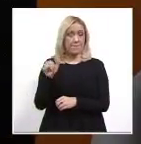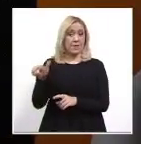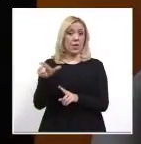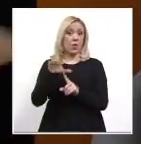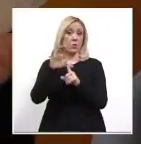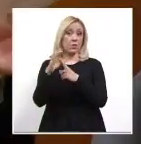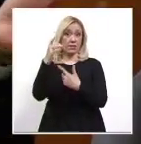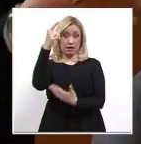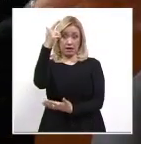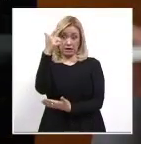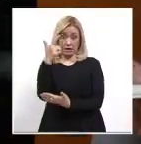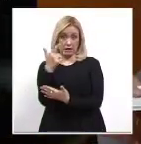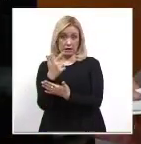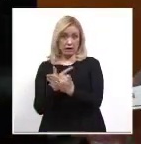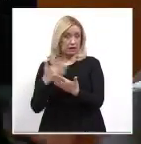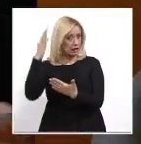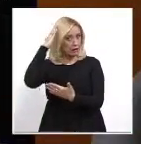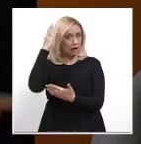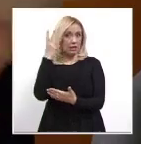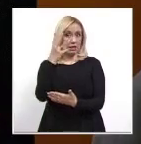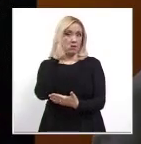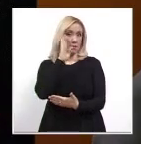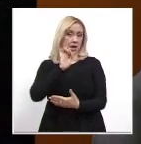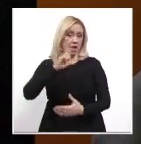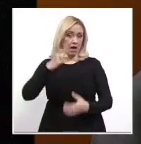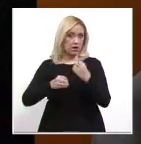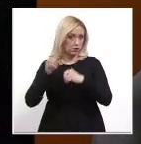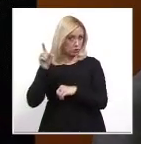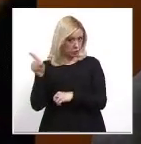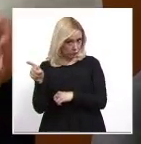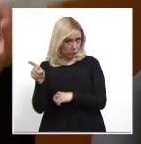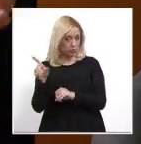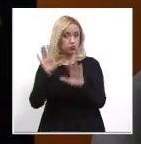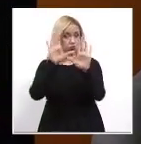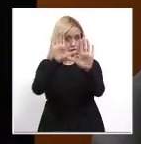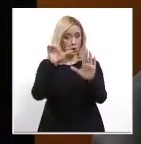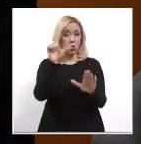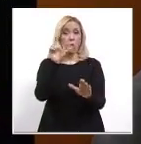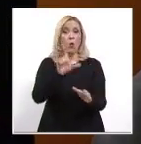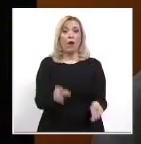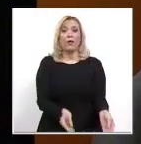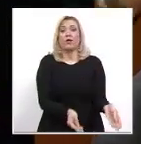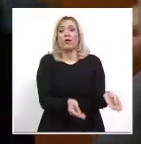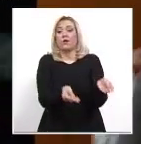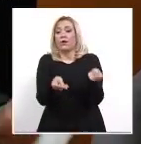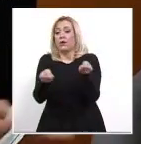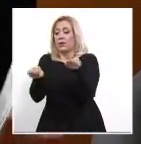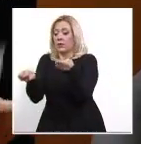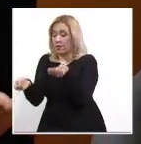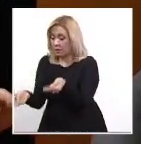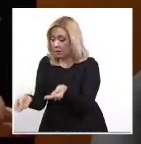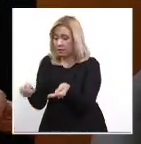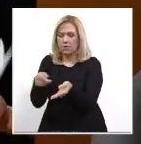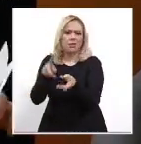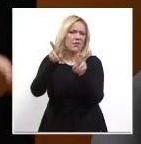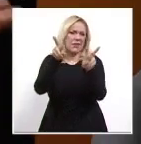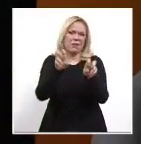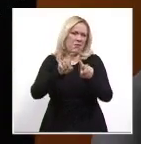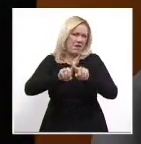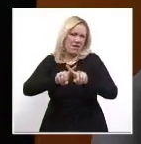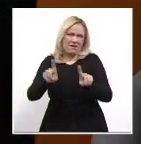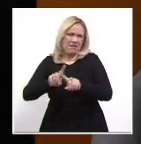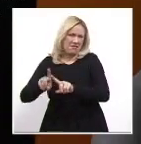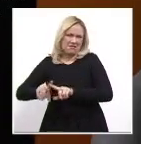listas integrado por 3 ministros que una vez que el asunto es llevado independientemente de la materia que contenga o